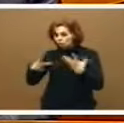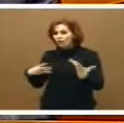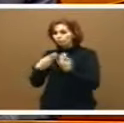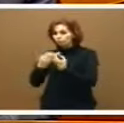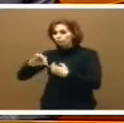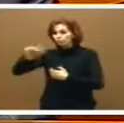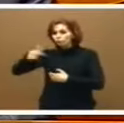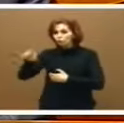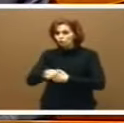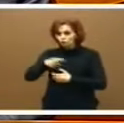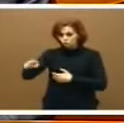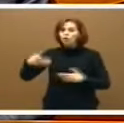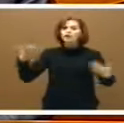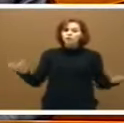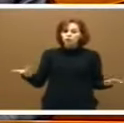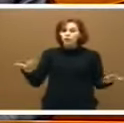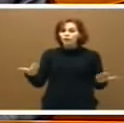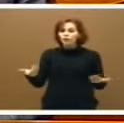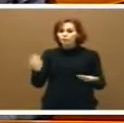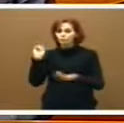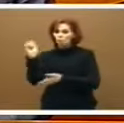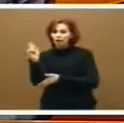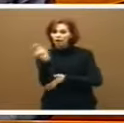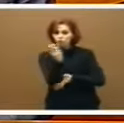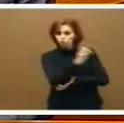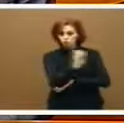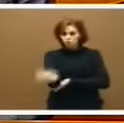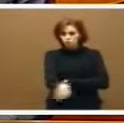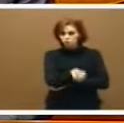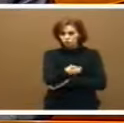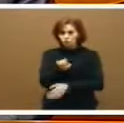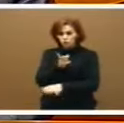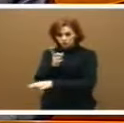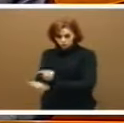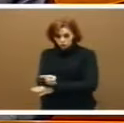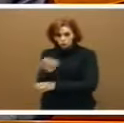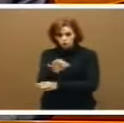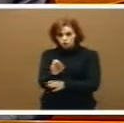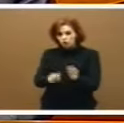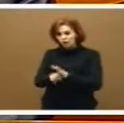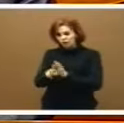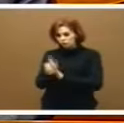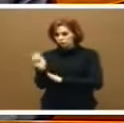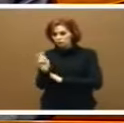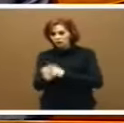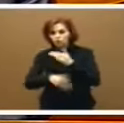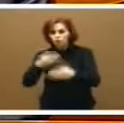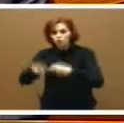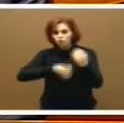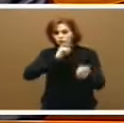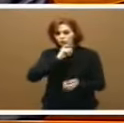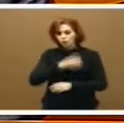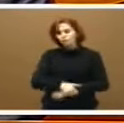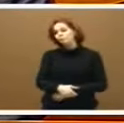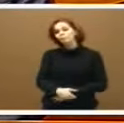tales como el instrumento de definición de estas retribuciones variables, su obligatoriedad y procedimiento para su reconocimiento, entre otras.